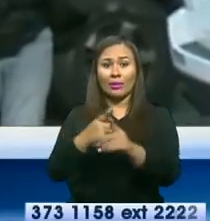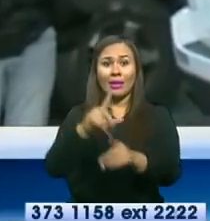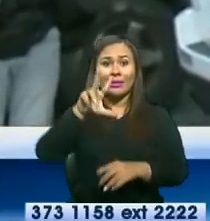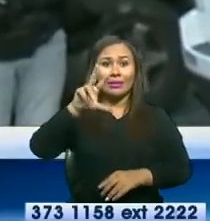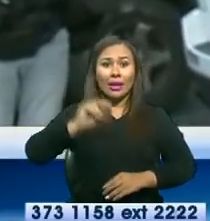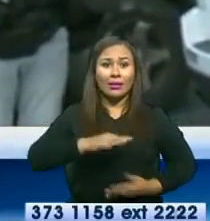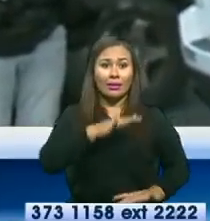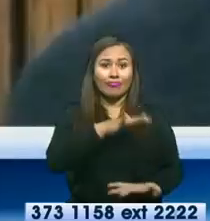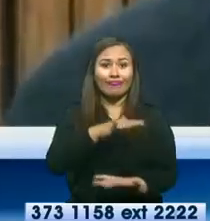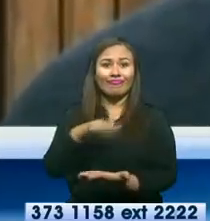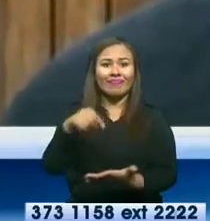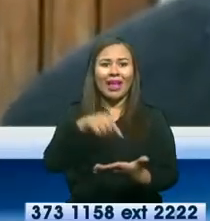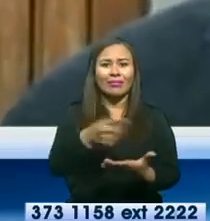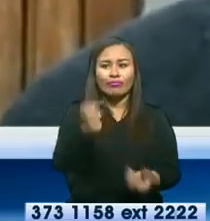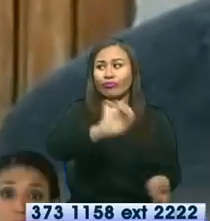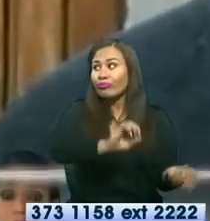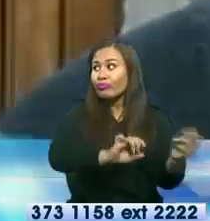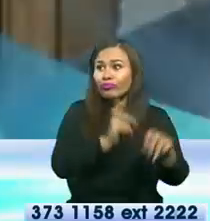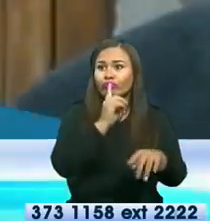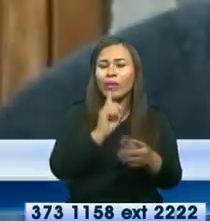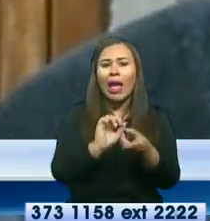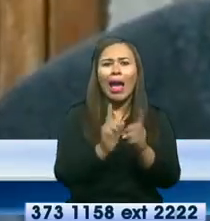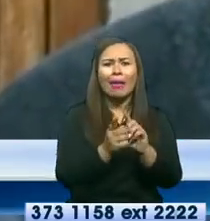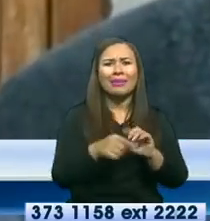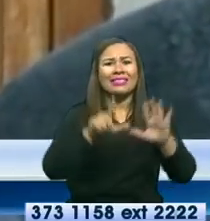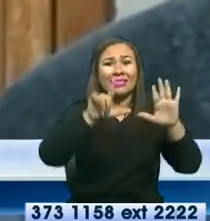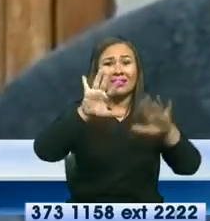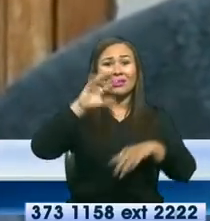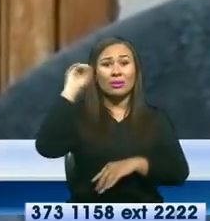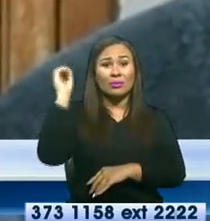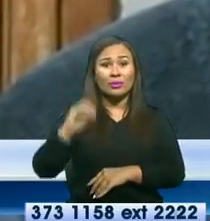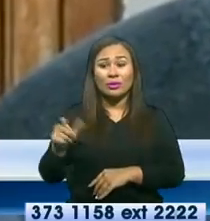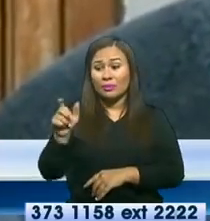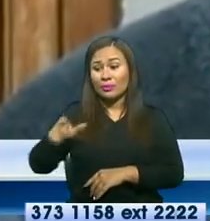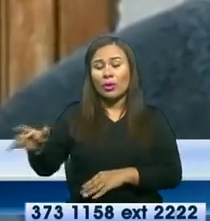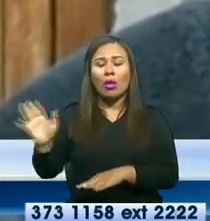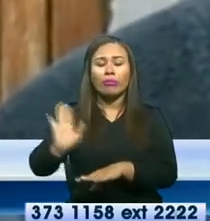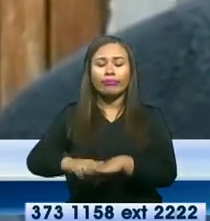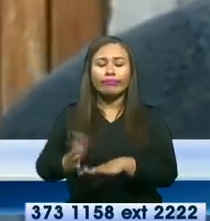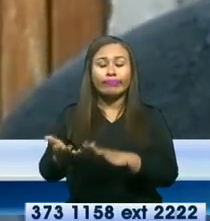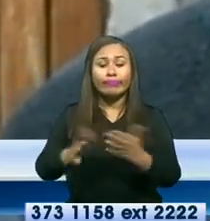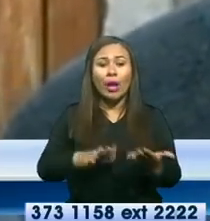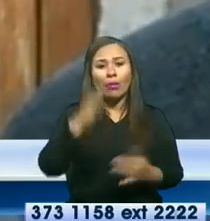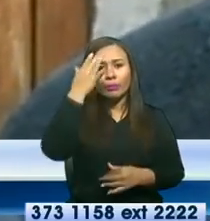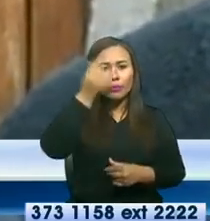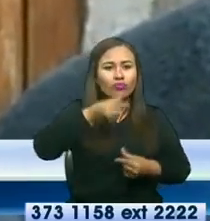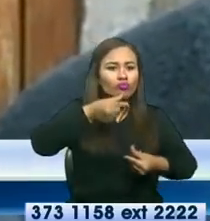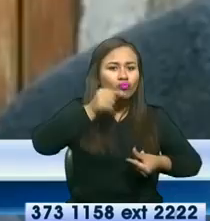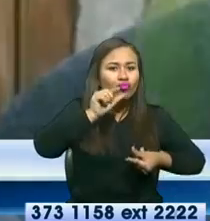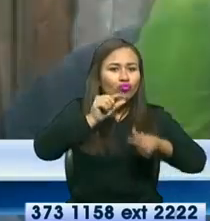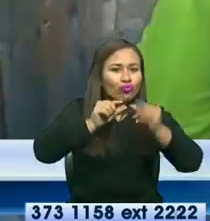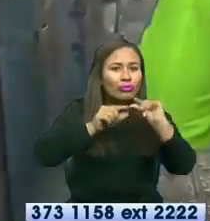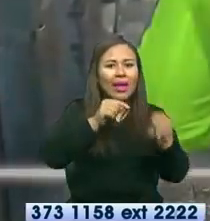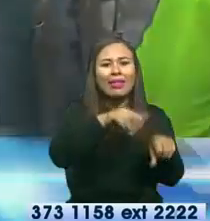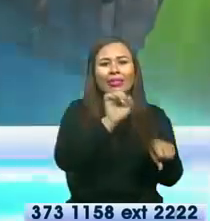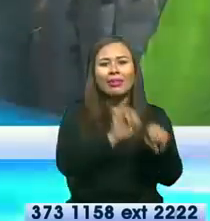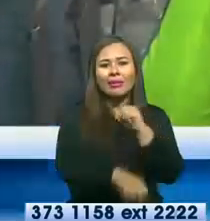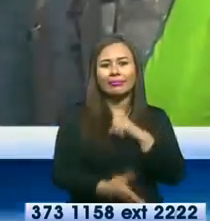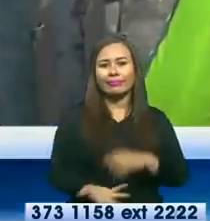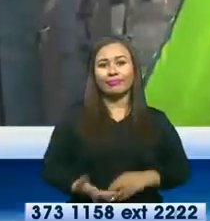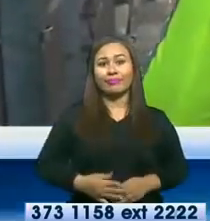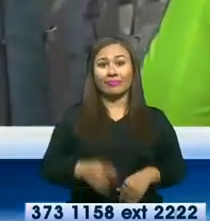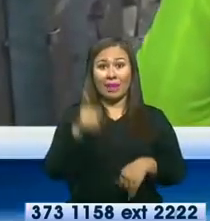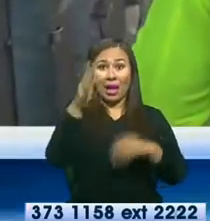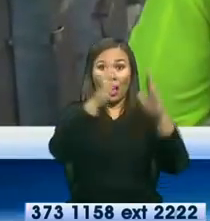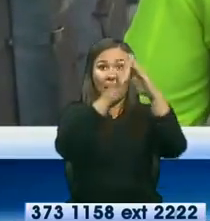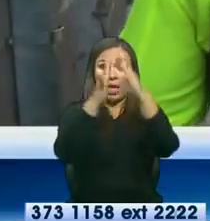licor adulterado, que un 75% de las víctimas es producto de del consumo de las bebidas alcohólicas adulteradas. De las casas allanadas